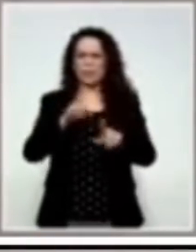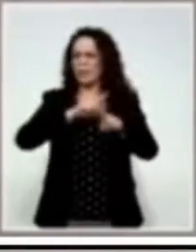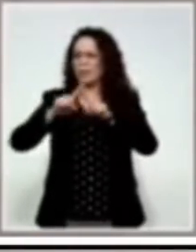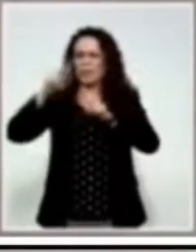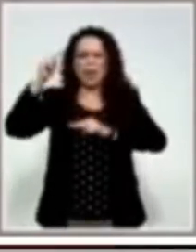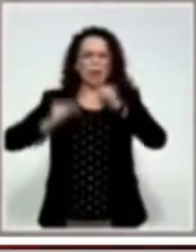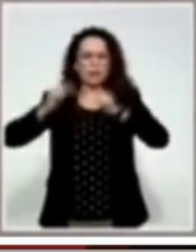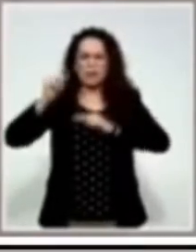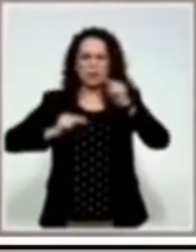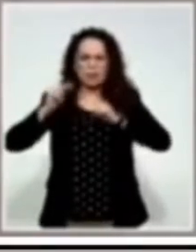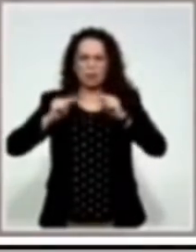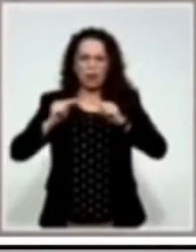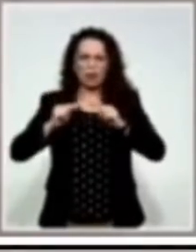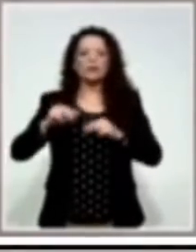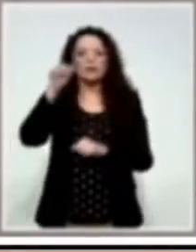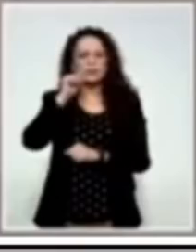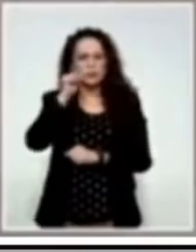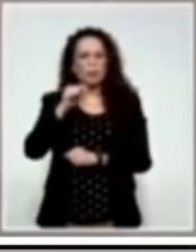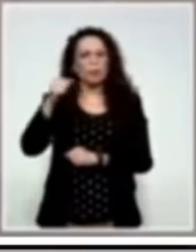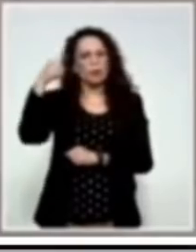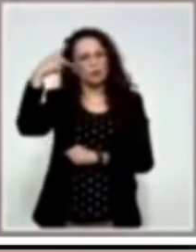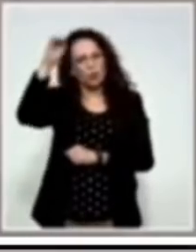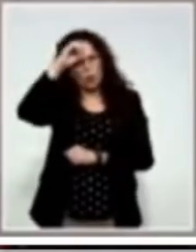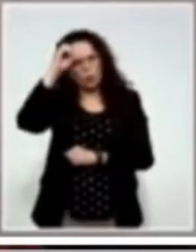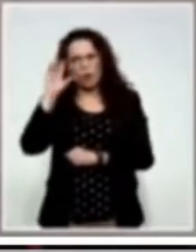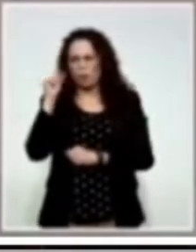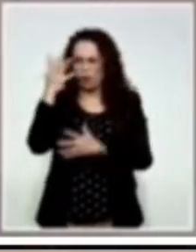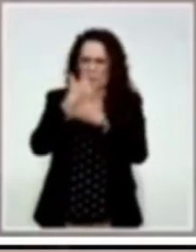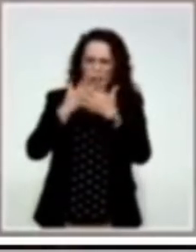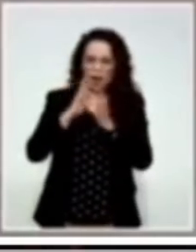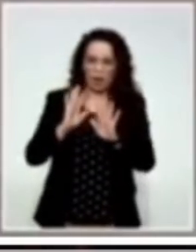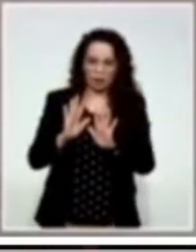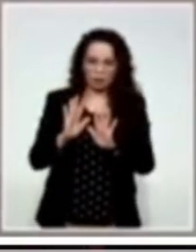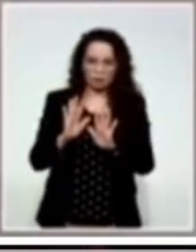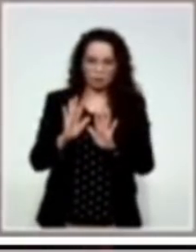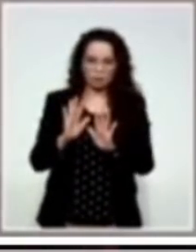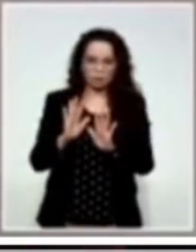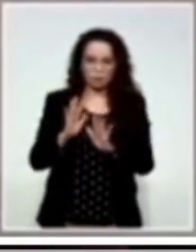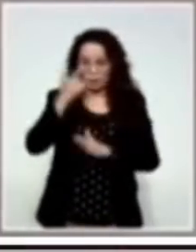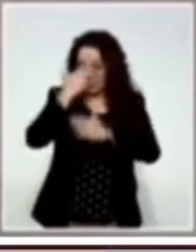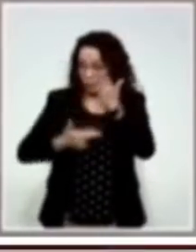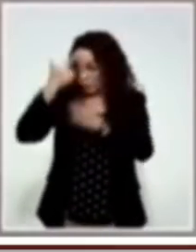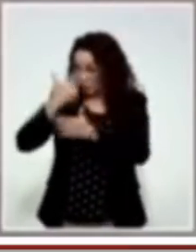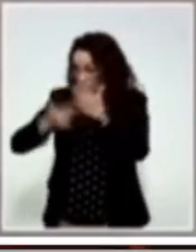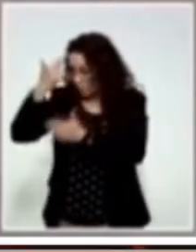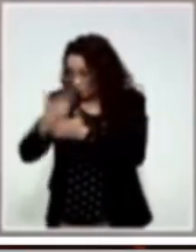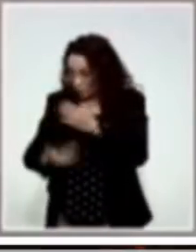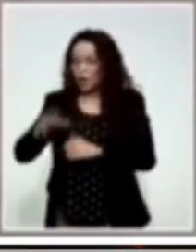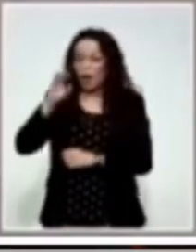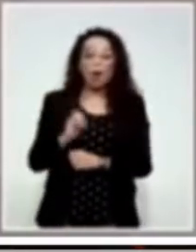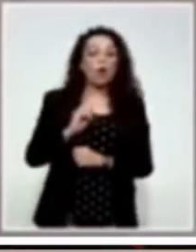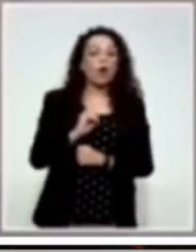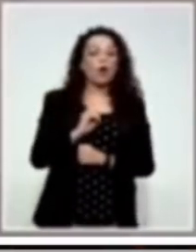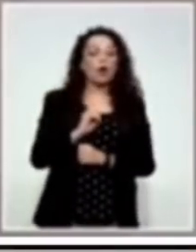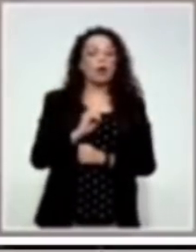lugar a es muy opinable y muy discutible. No está arreglado. No hay nada indebido en que las ministras y ministros reciban a quien